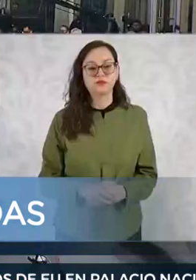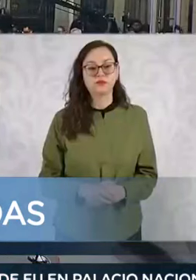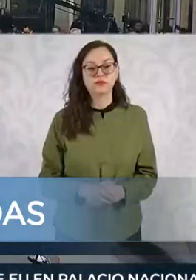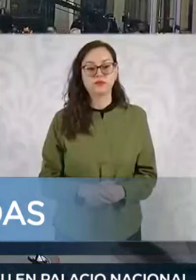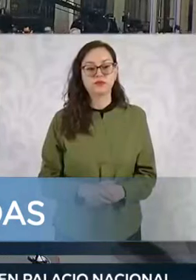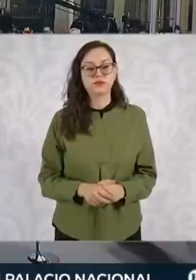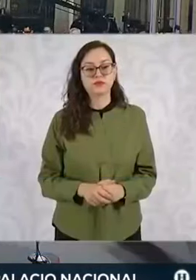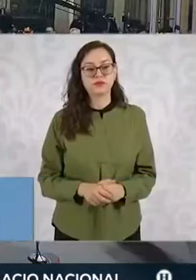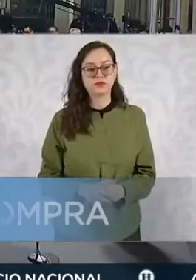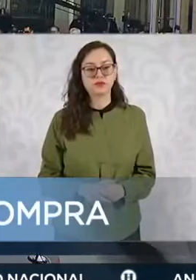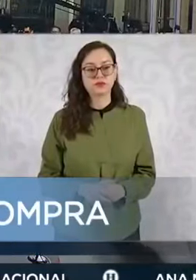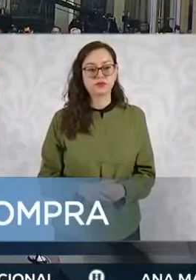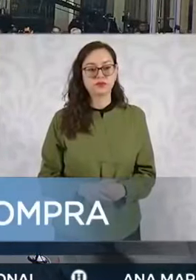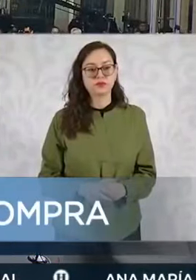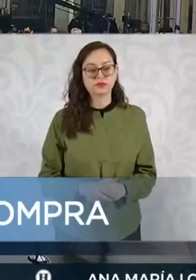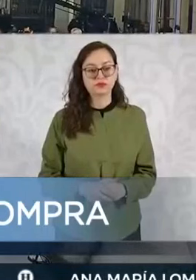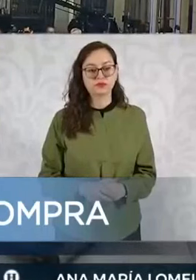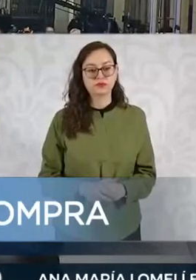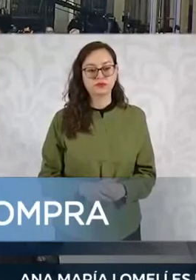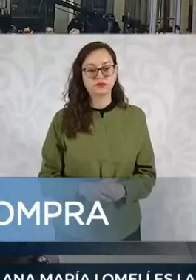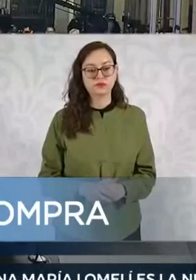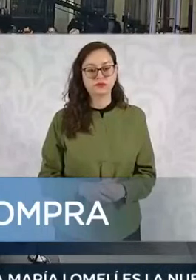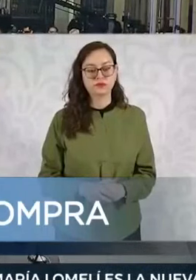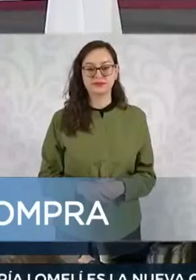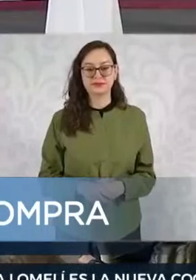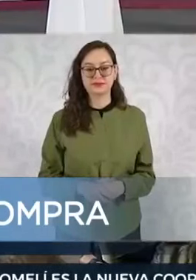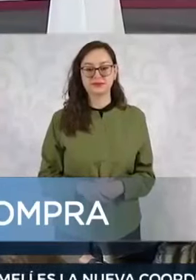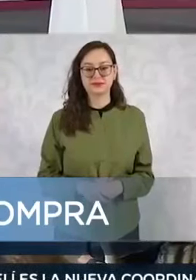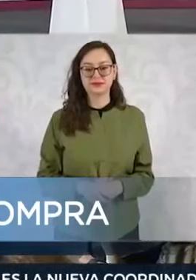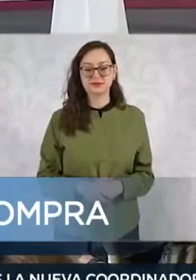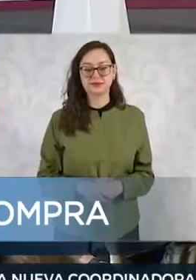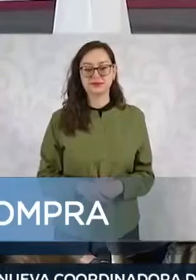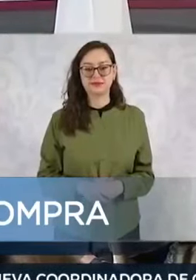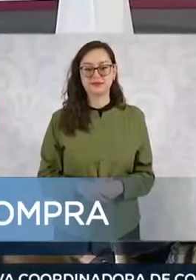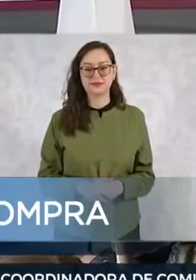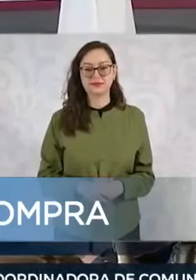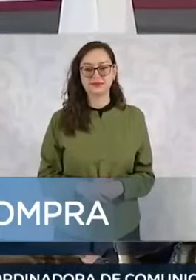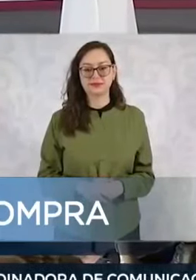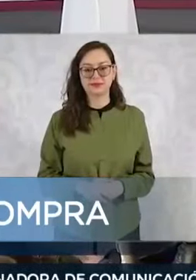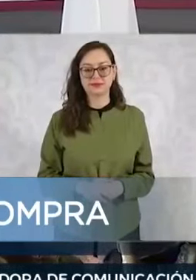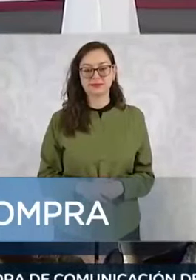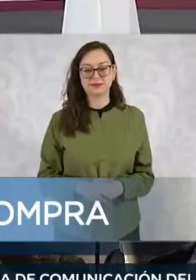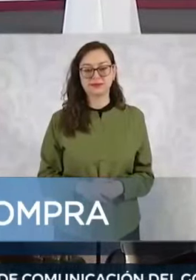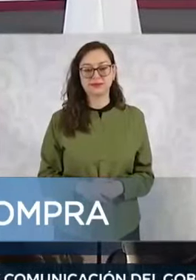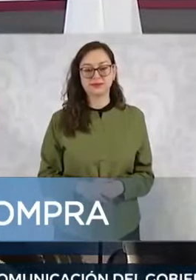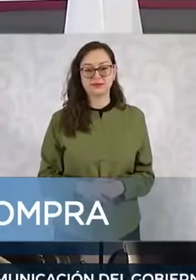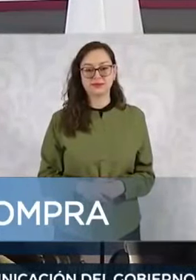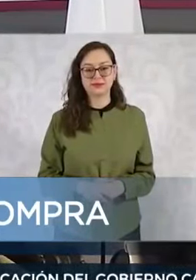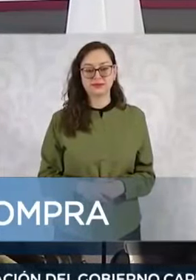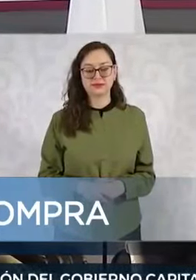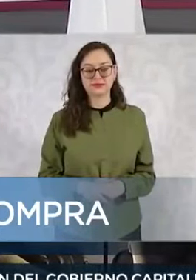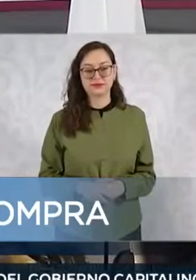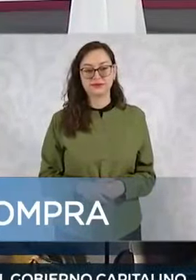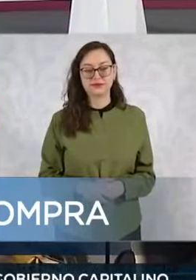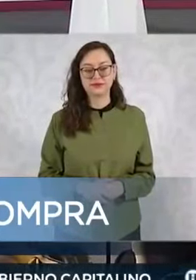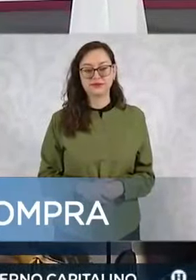7 y el monto que pagará no rebasará el 30% de sus ingresos. El precio de la renta se determinará por medio de un estudio socioeconómico que se